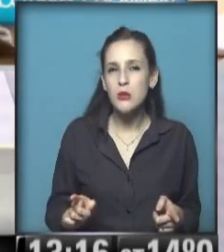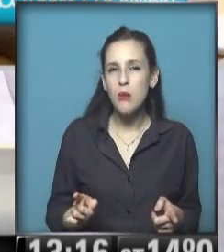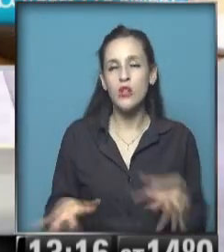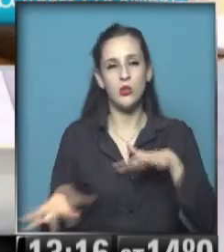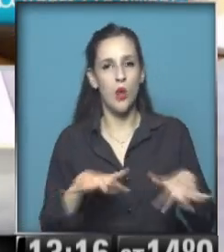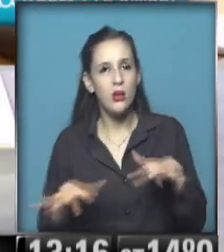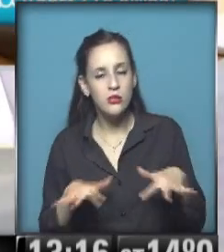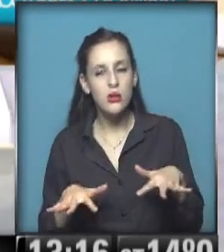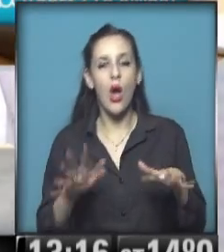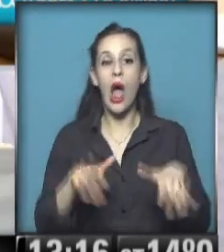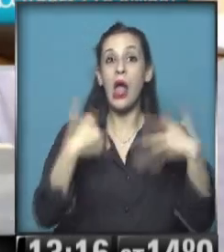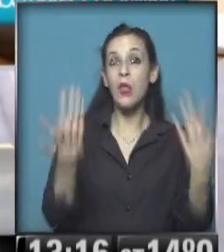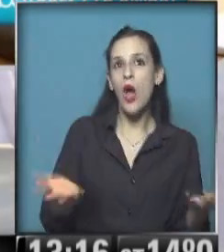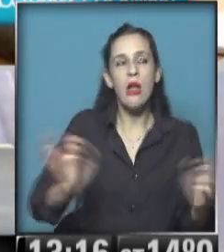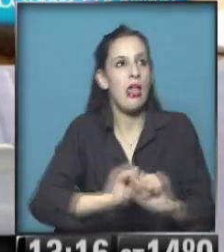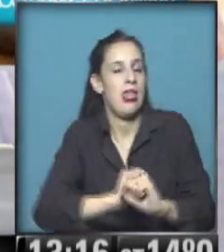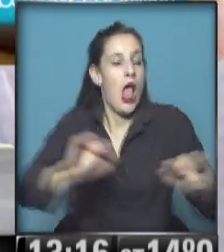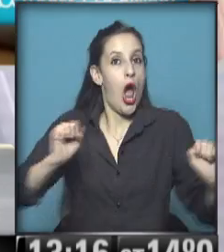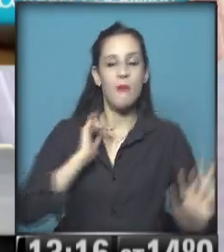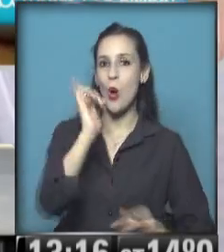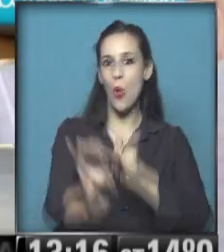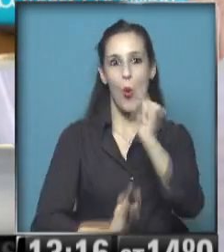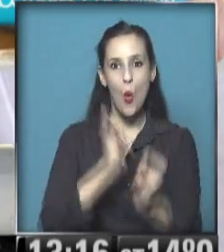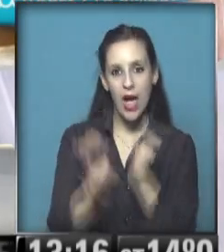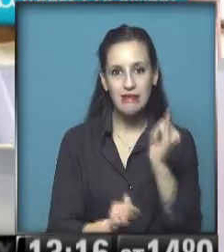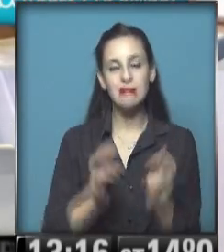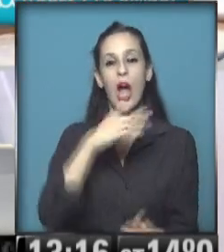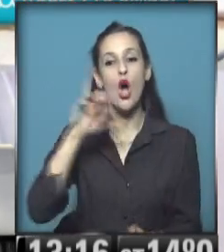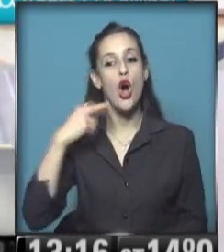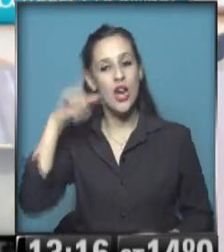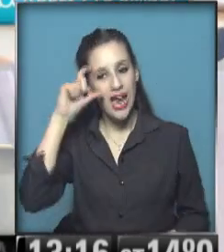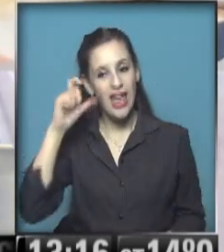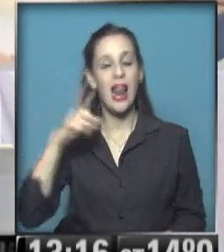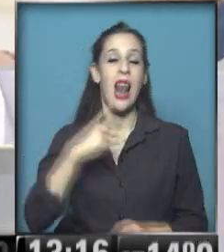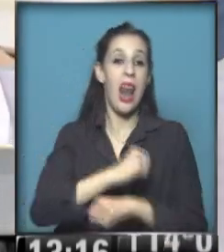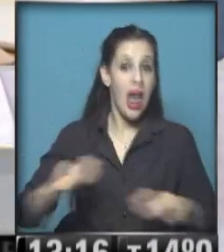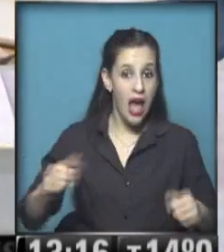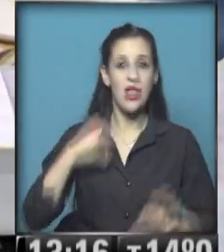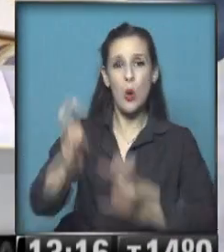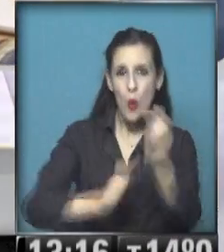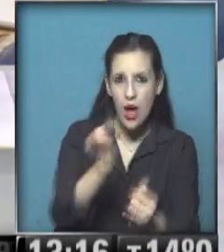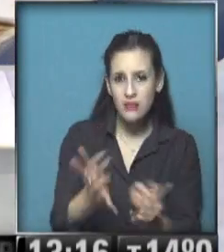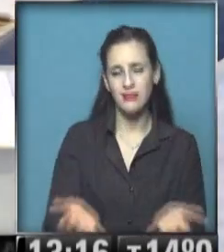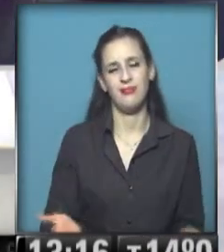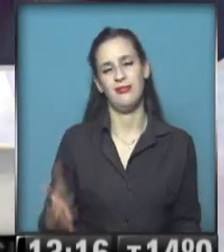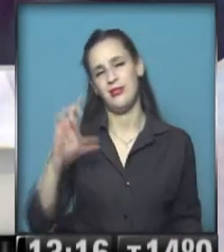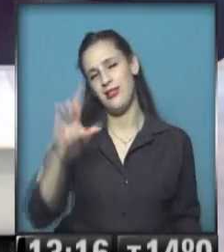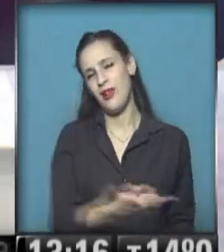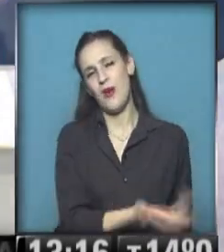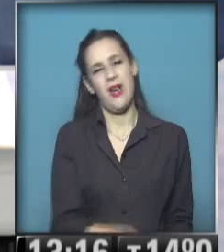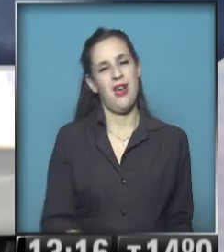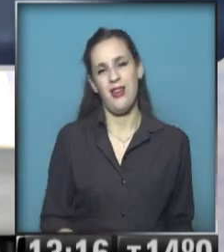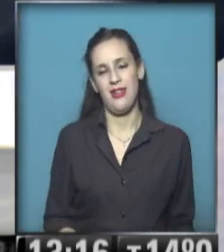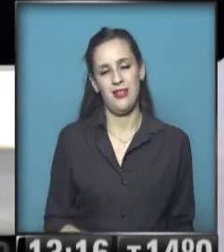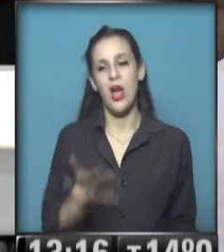entonces decidió mágicamente contársela a Jorge Lanata, casualmente. Ya yo hablo de la ideología cuando hablo de